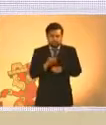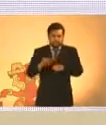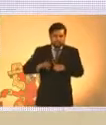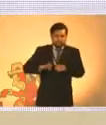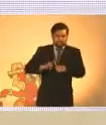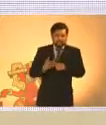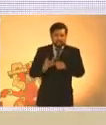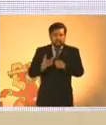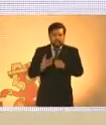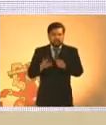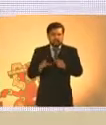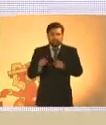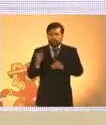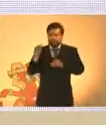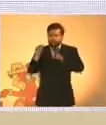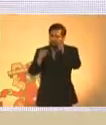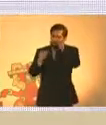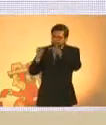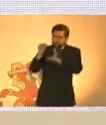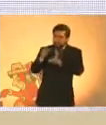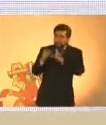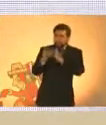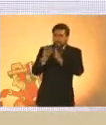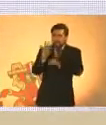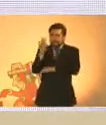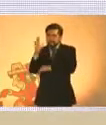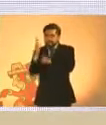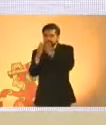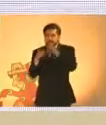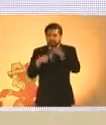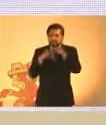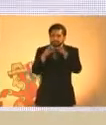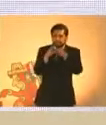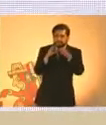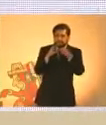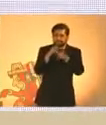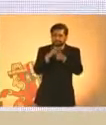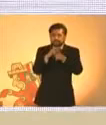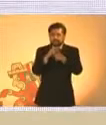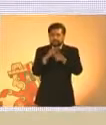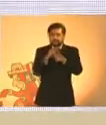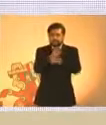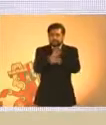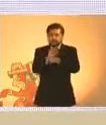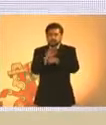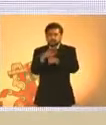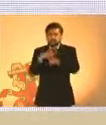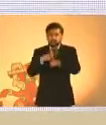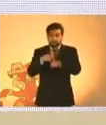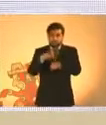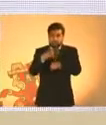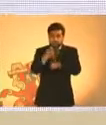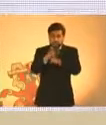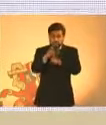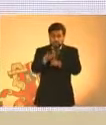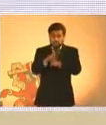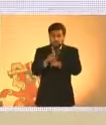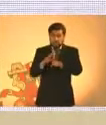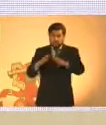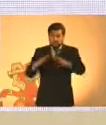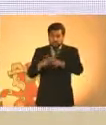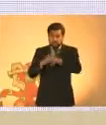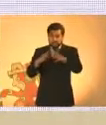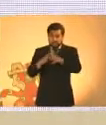paisaje como decía paco y luego explicaré por qué es la mayor batalla que ha habido en el sur del continente